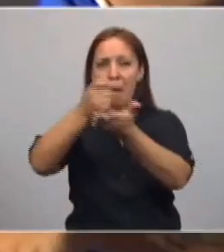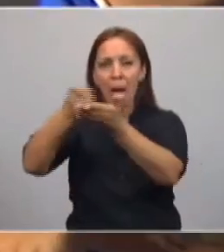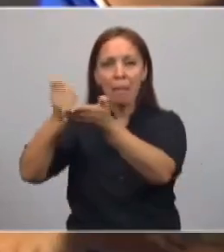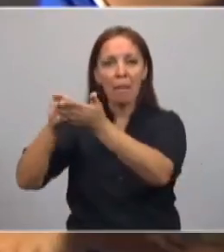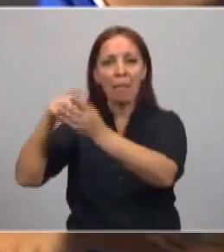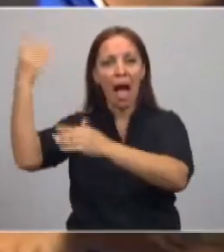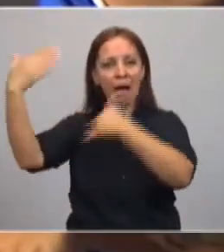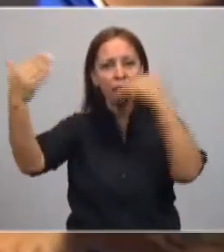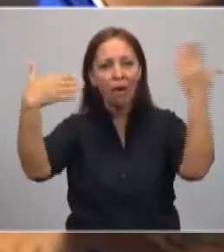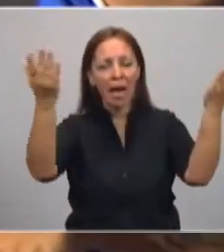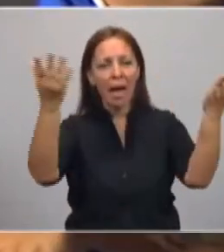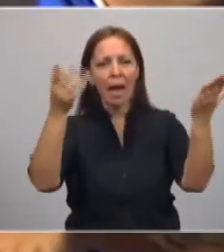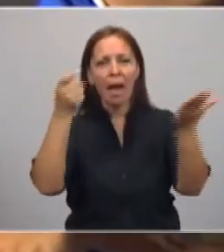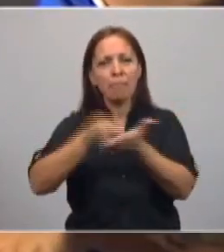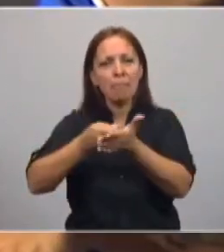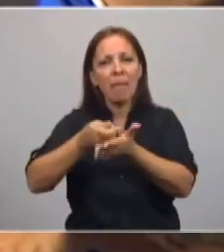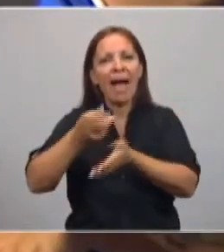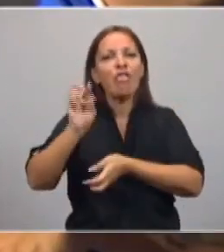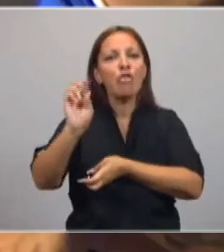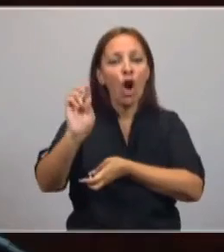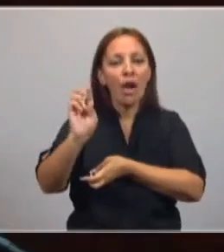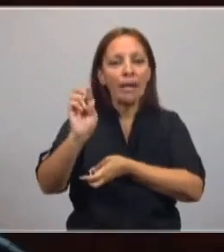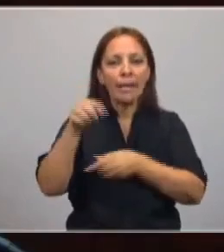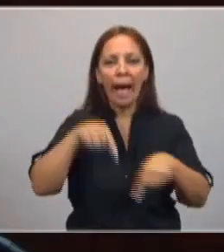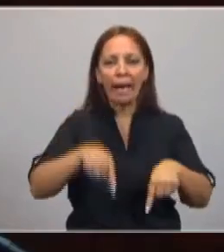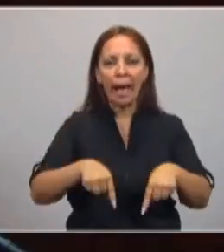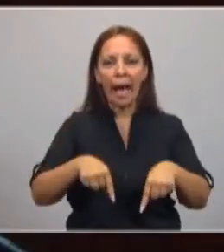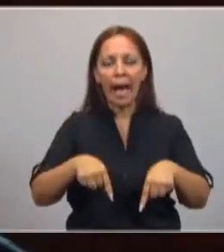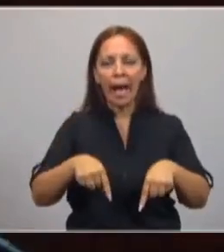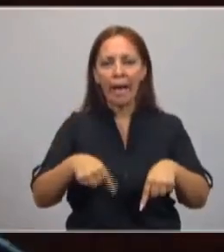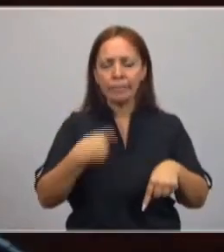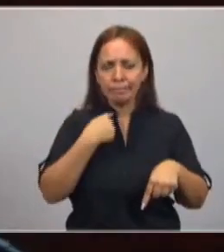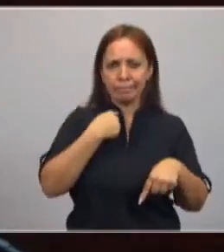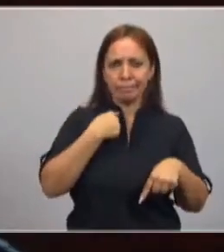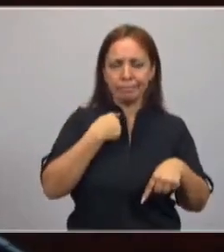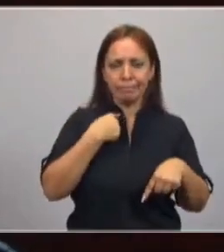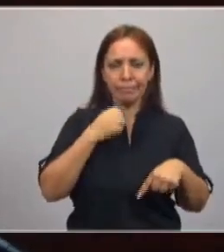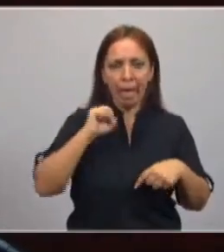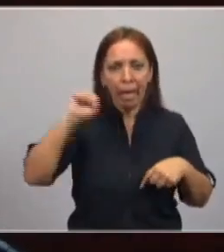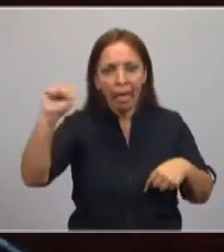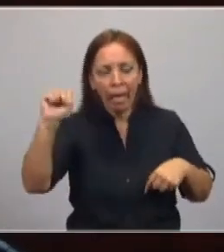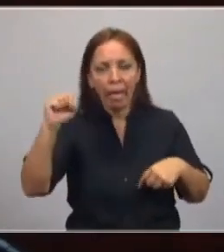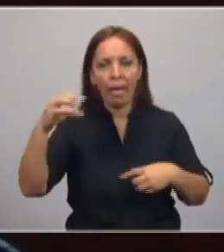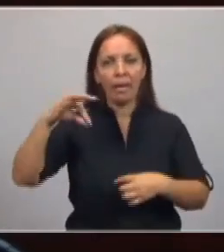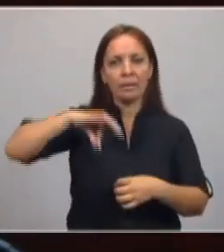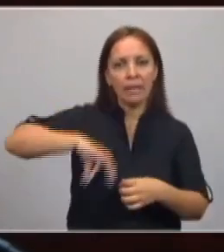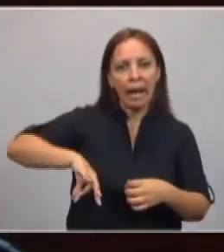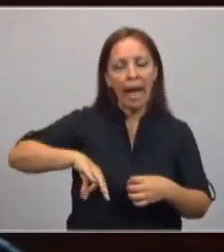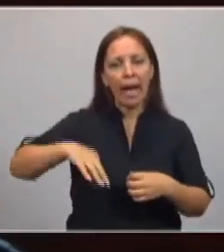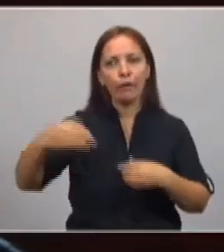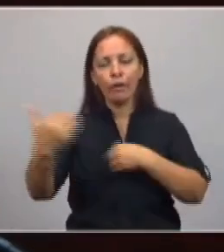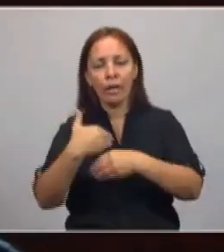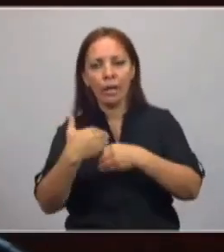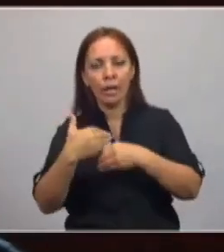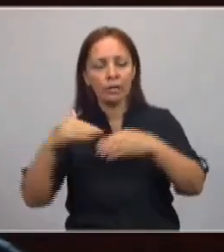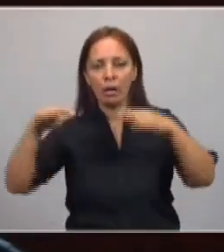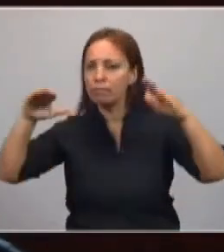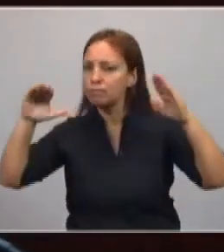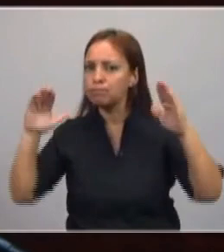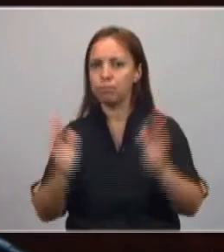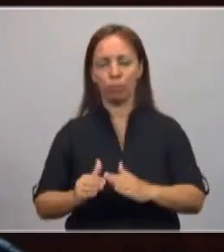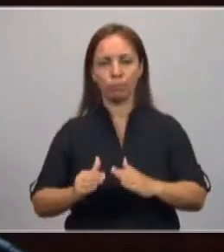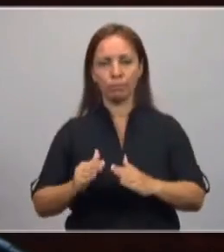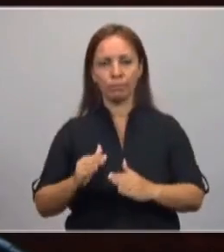de la deuda en dólares, aplica a los salarios y a los ingresos una caída